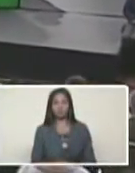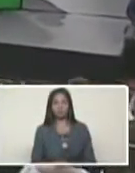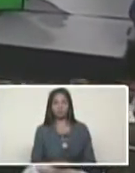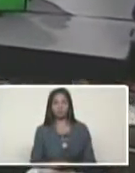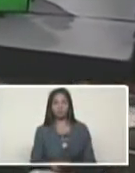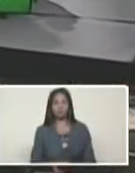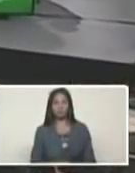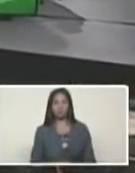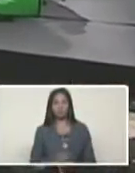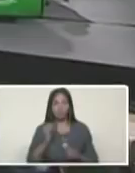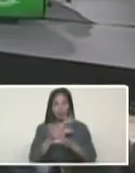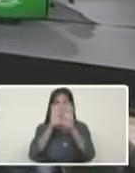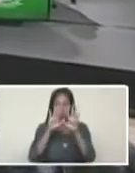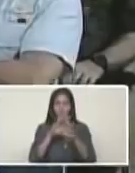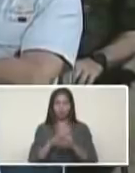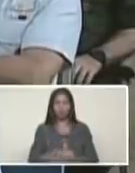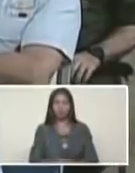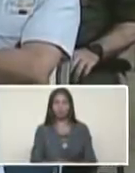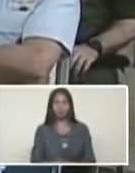¿Estamos claros?